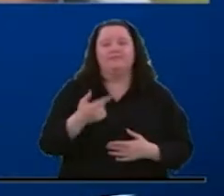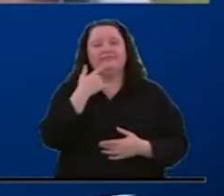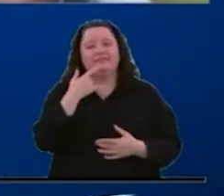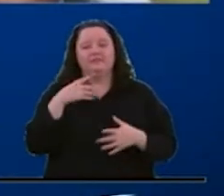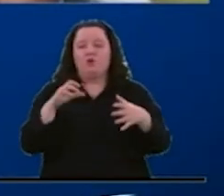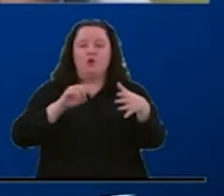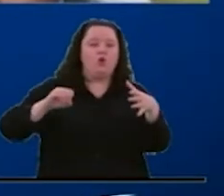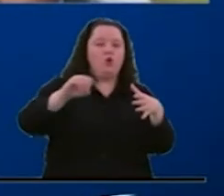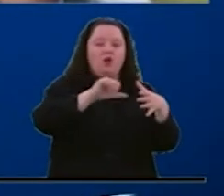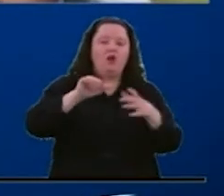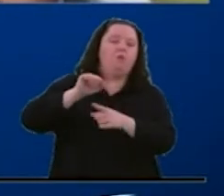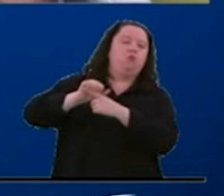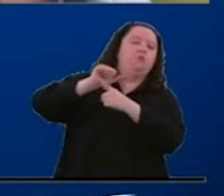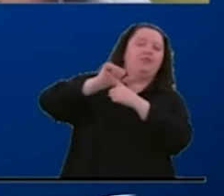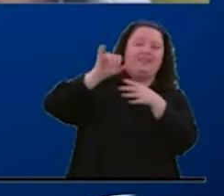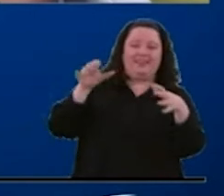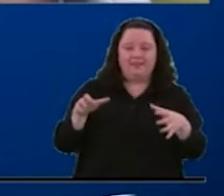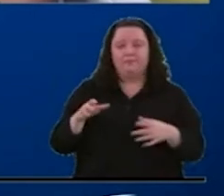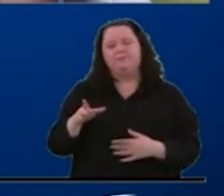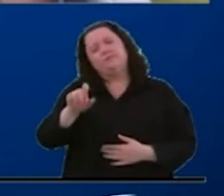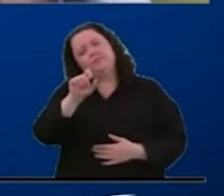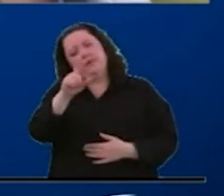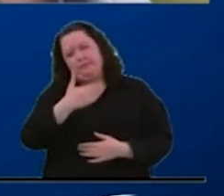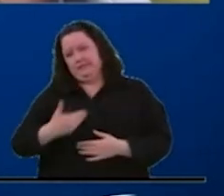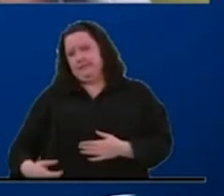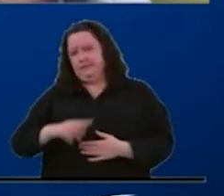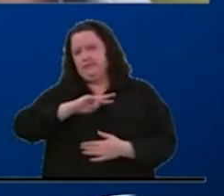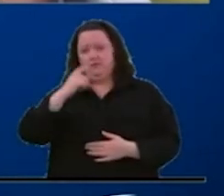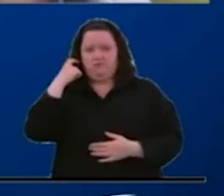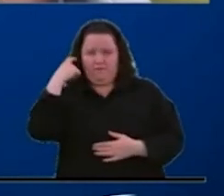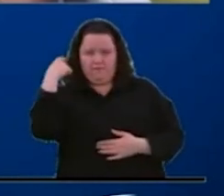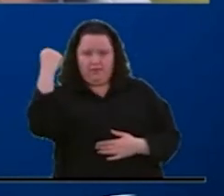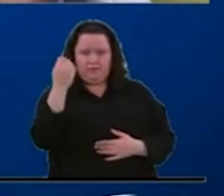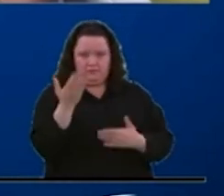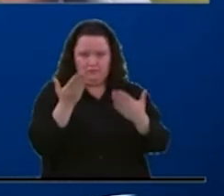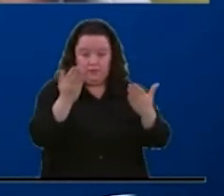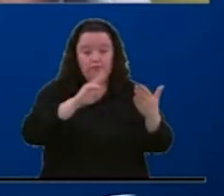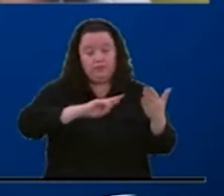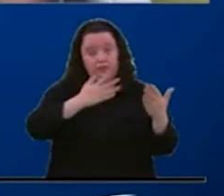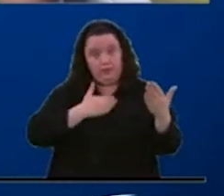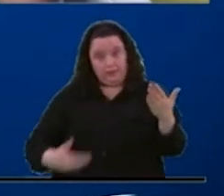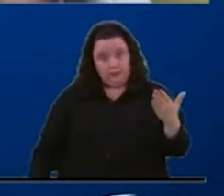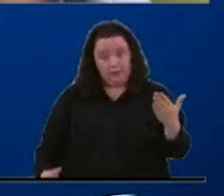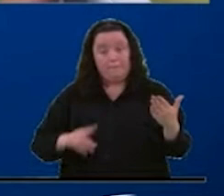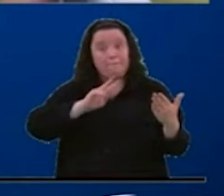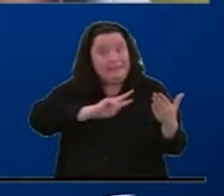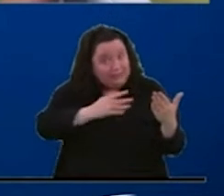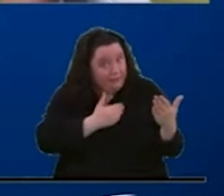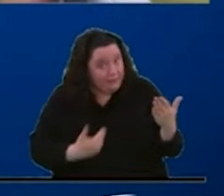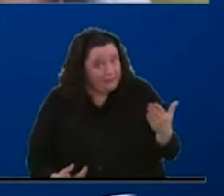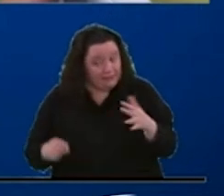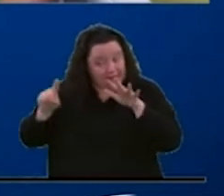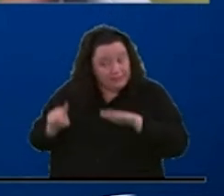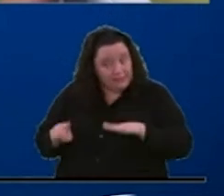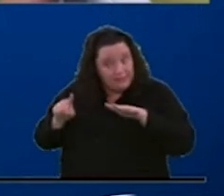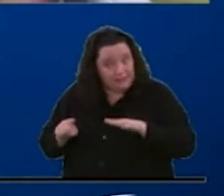nadies, las nadies. Francia, usted como vicepresidenta, como vicepresidenta, ¿ha sufrido en estos